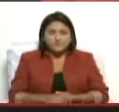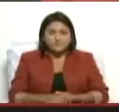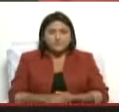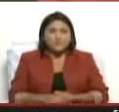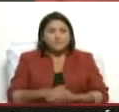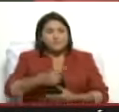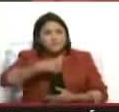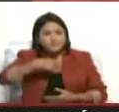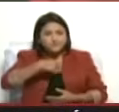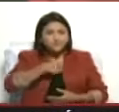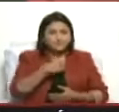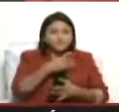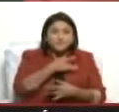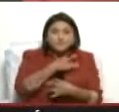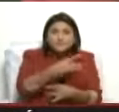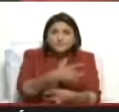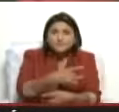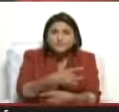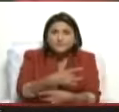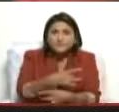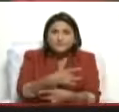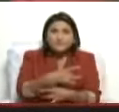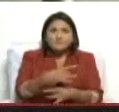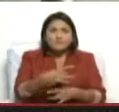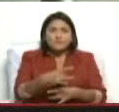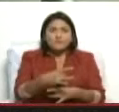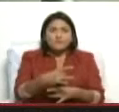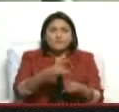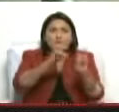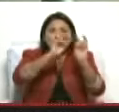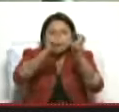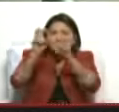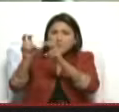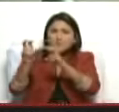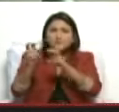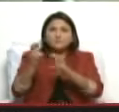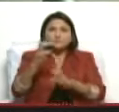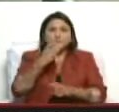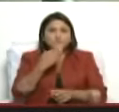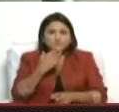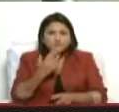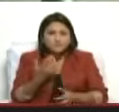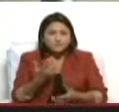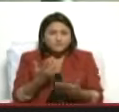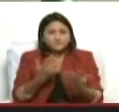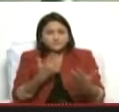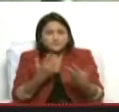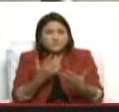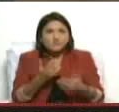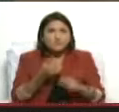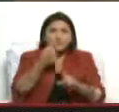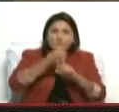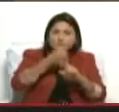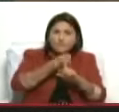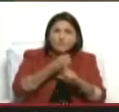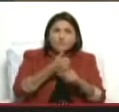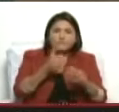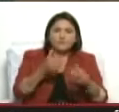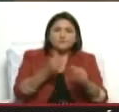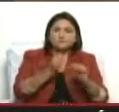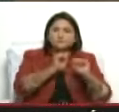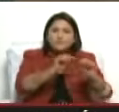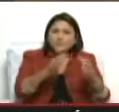atención pidiendo expedientes que tienen que ver con temas como lucha contra la delincuencia